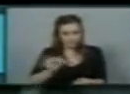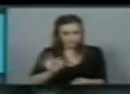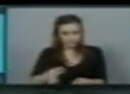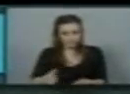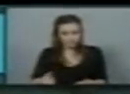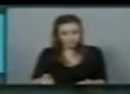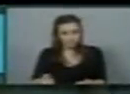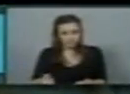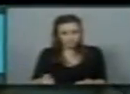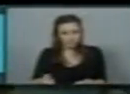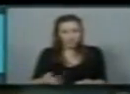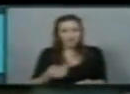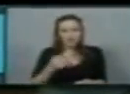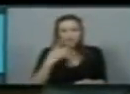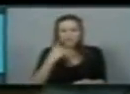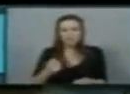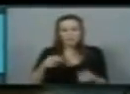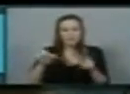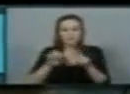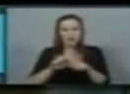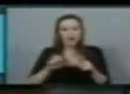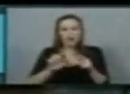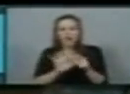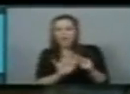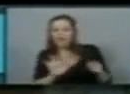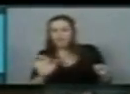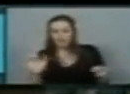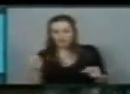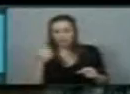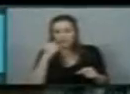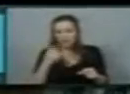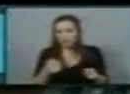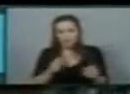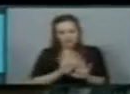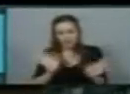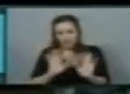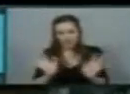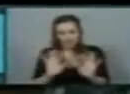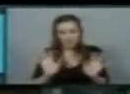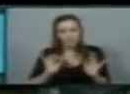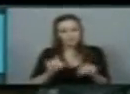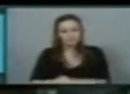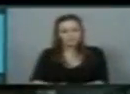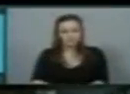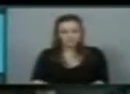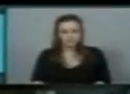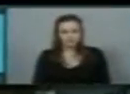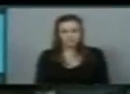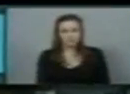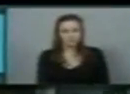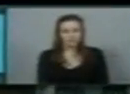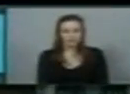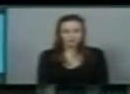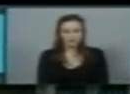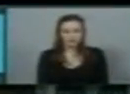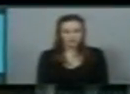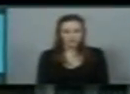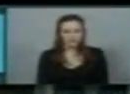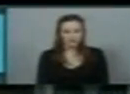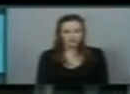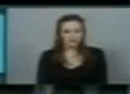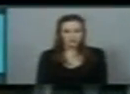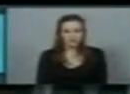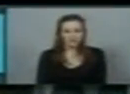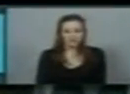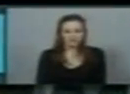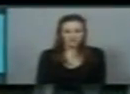lo me parece. No, hoy lo descubrimos. También, me lo pasé. Pero se lo está ratificando con los nombres.